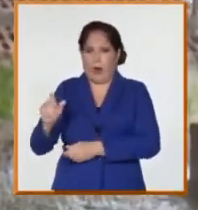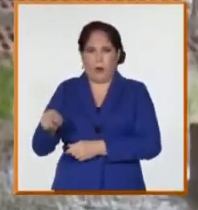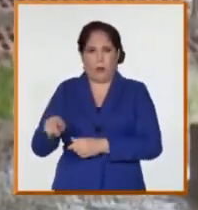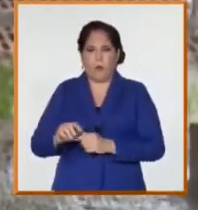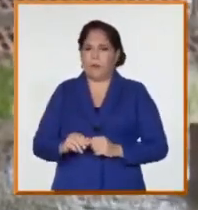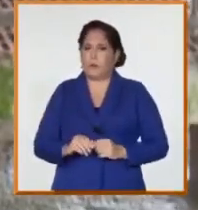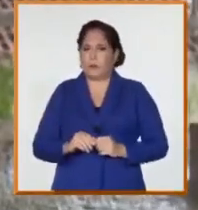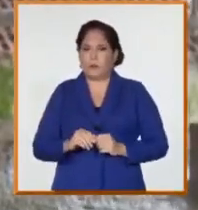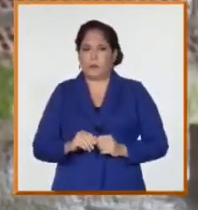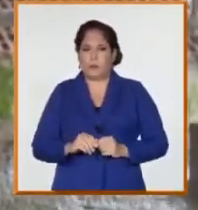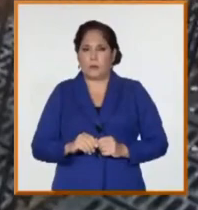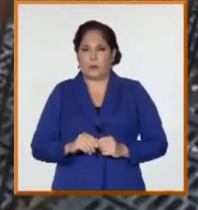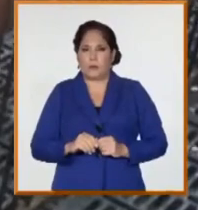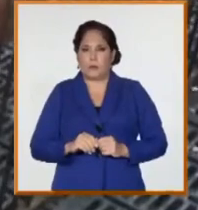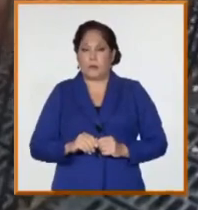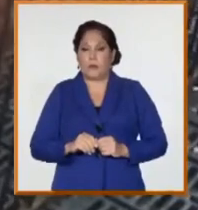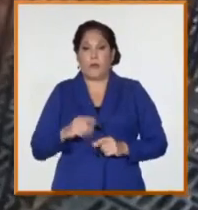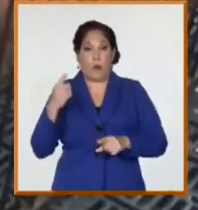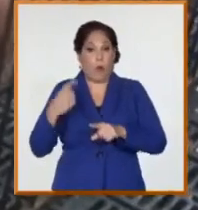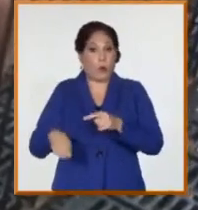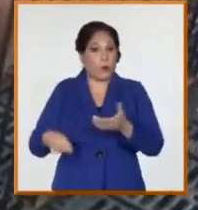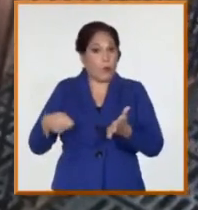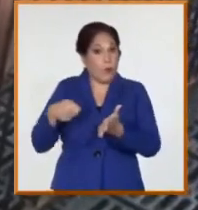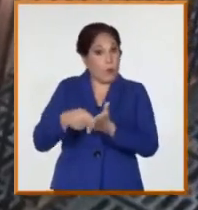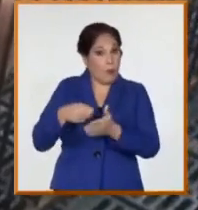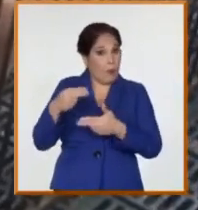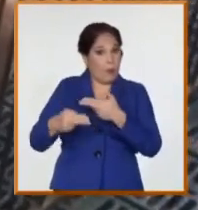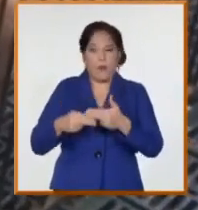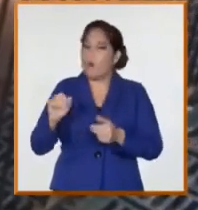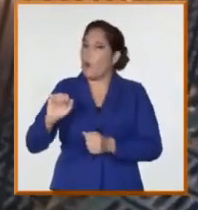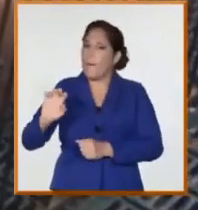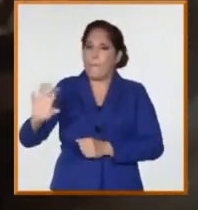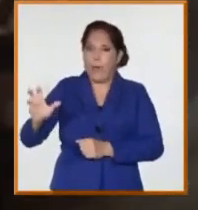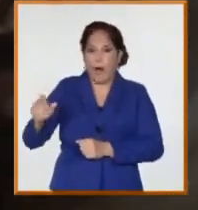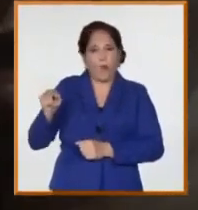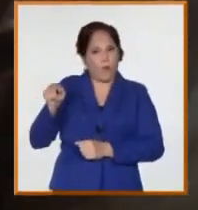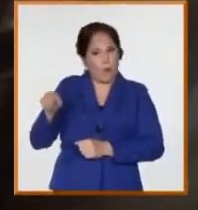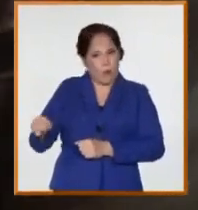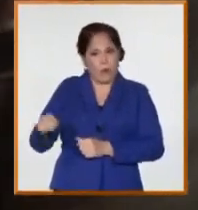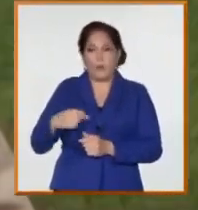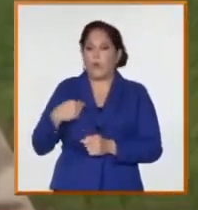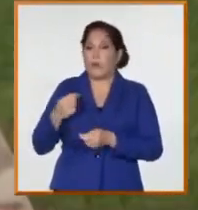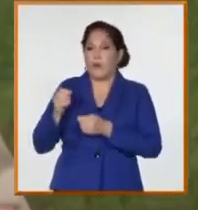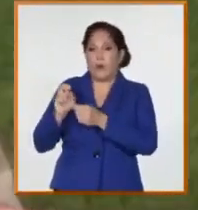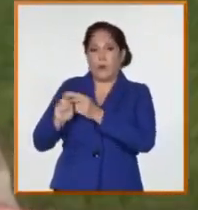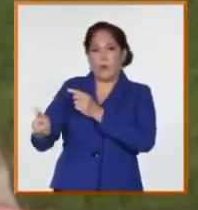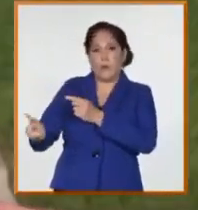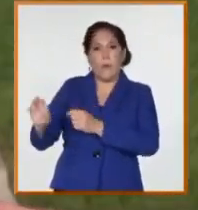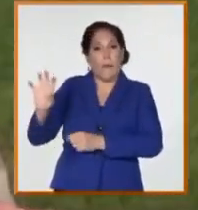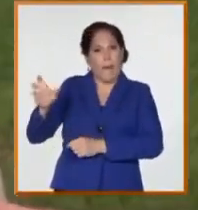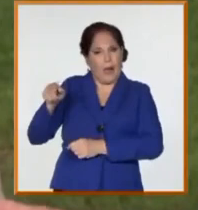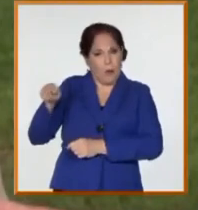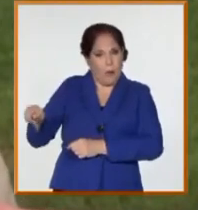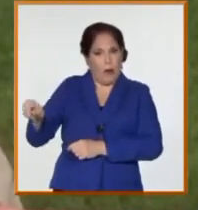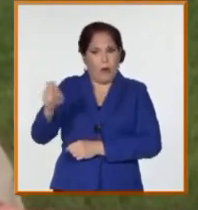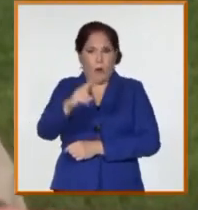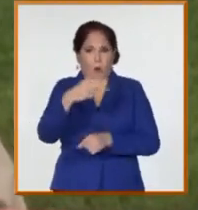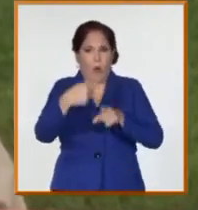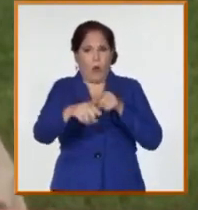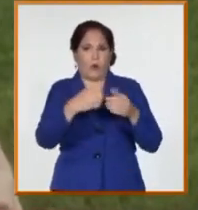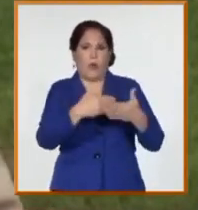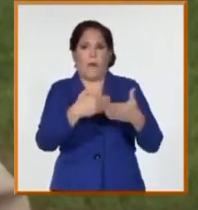los pagos que le hacemos a las importadoras también son a través de transferencia bancaria el sistema es muy bueno